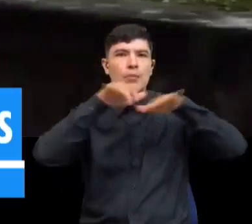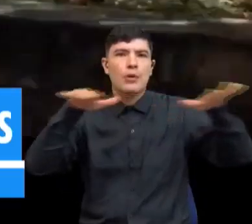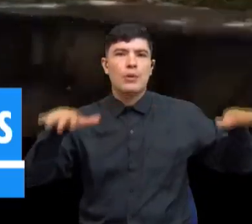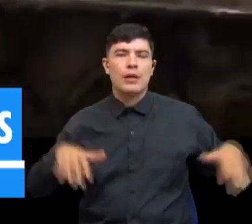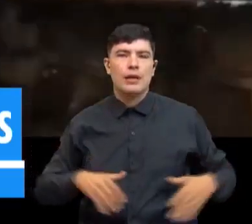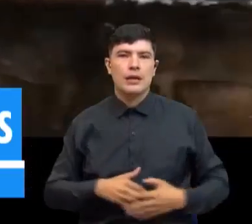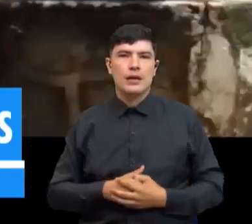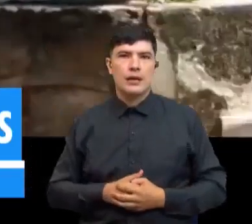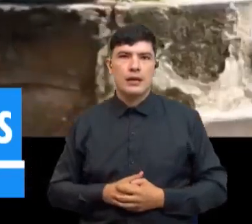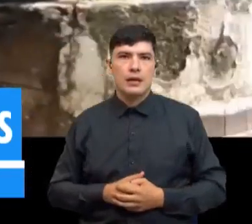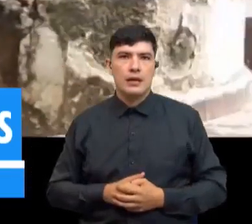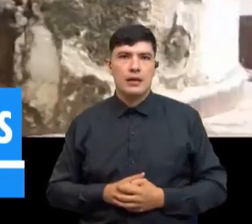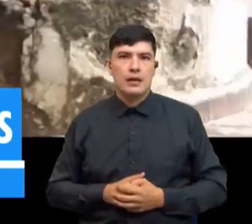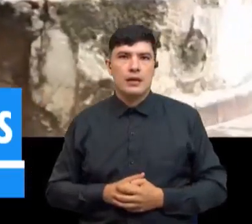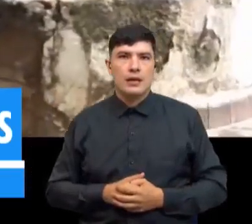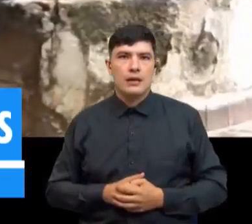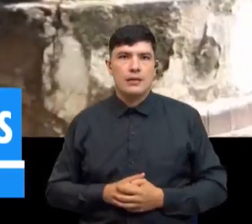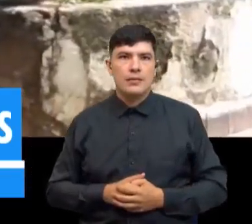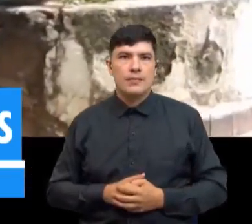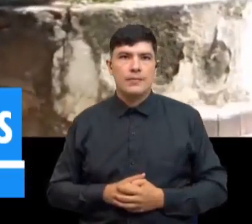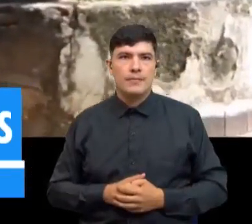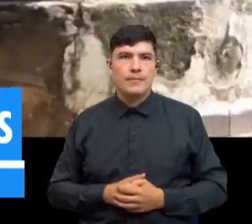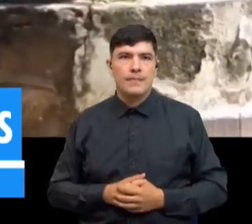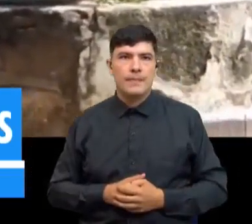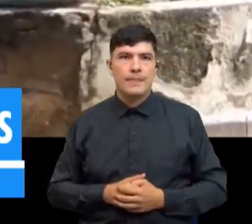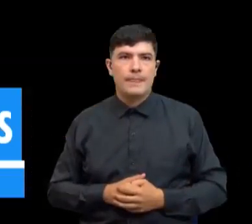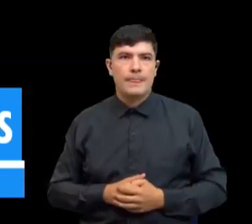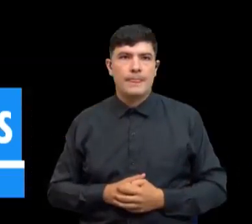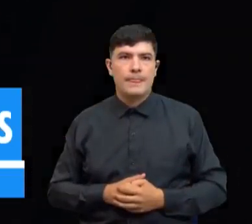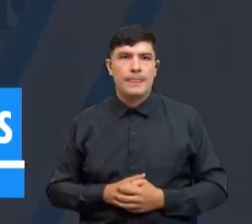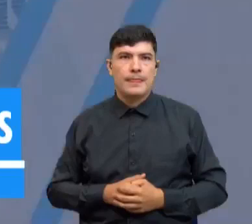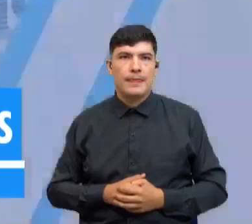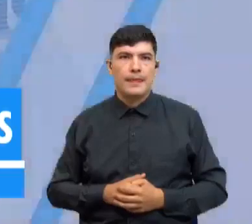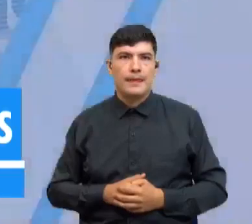Entonces, sí está funcionando este gasto de desarrollo social.